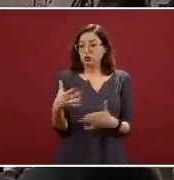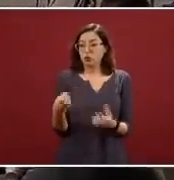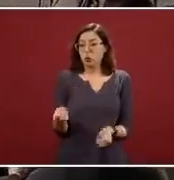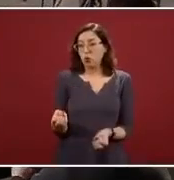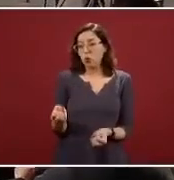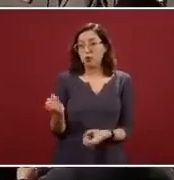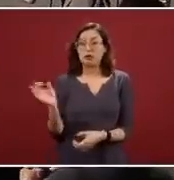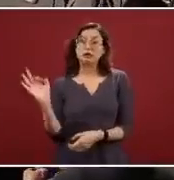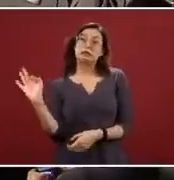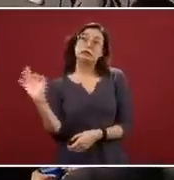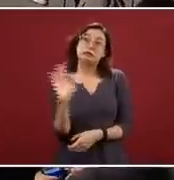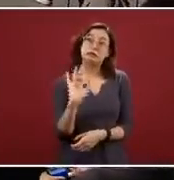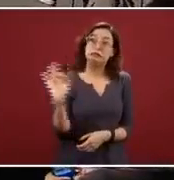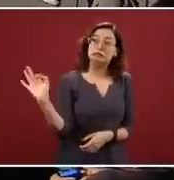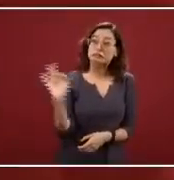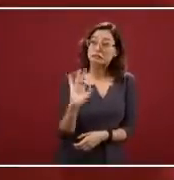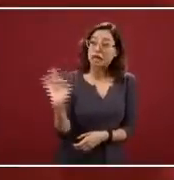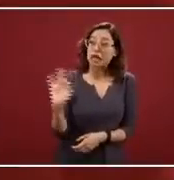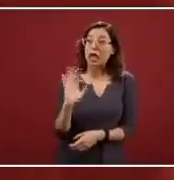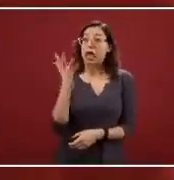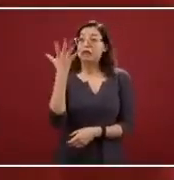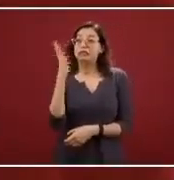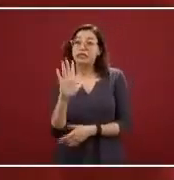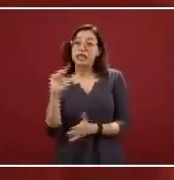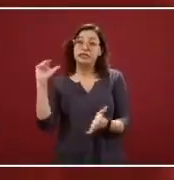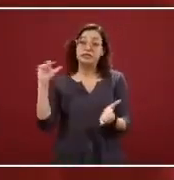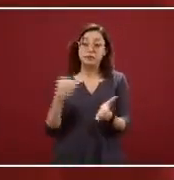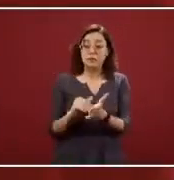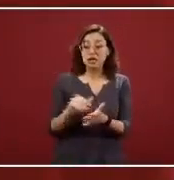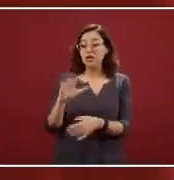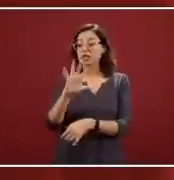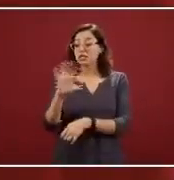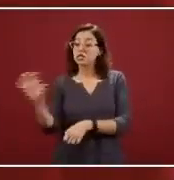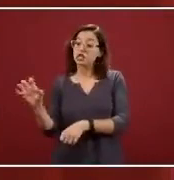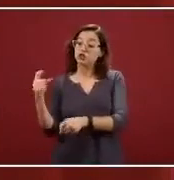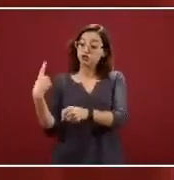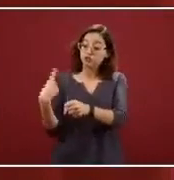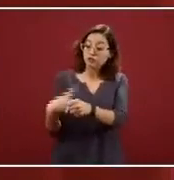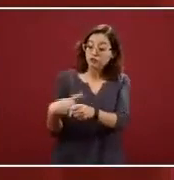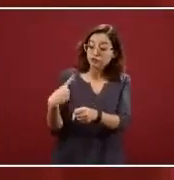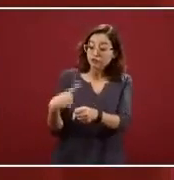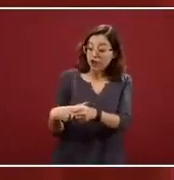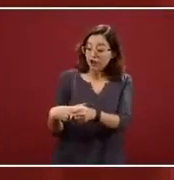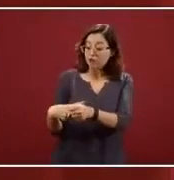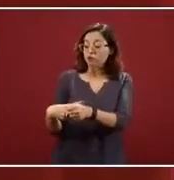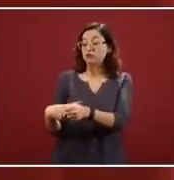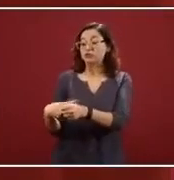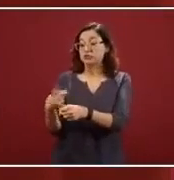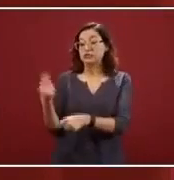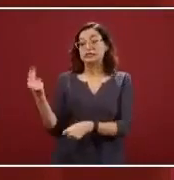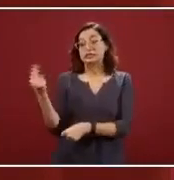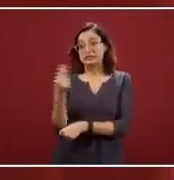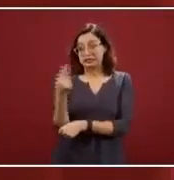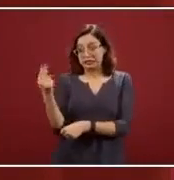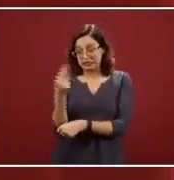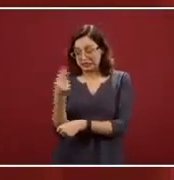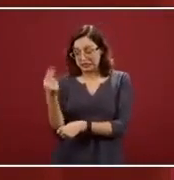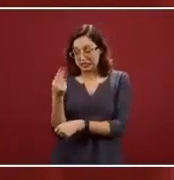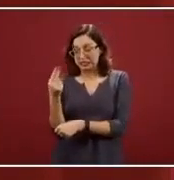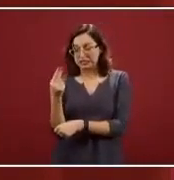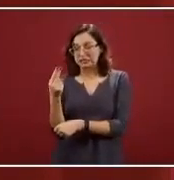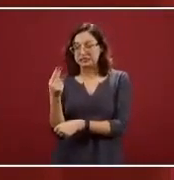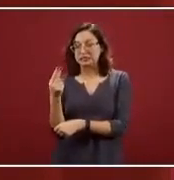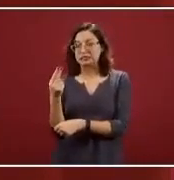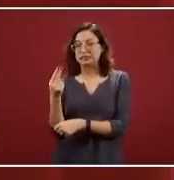estos 10,500 pacientes que estamos estimando que van a requerir terapia intensiva, cuántos de ellos la van a requerir de